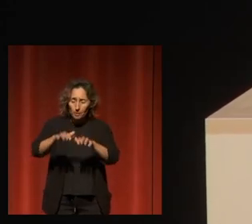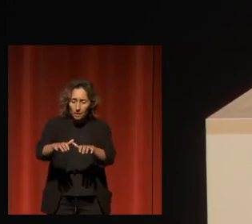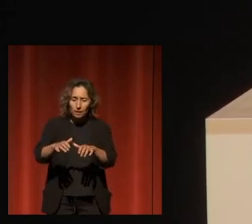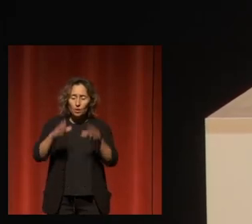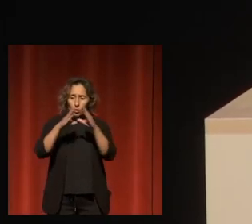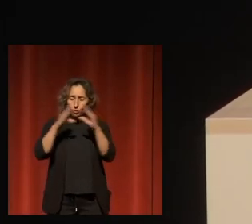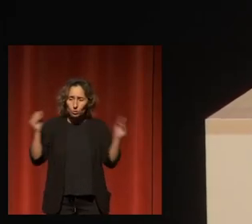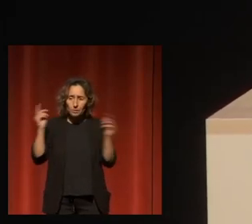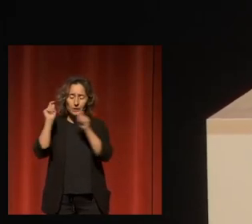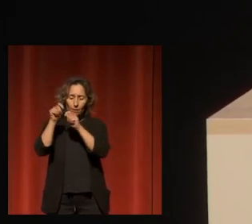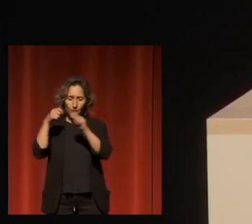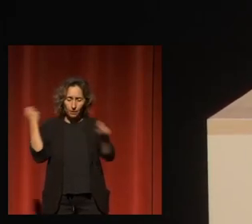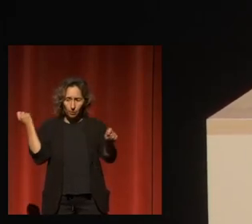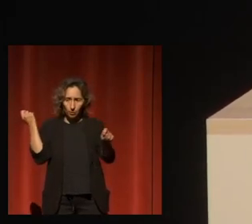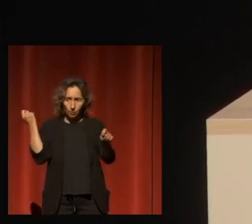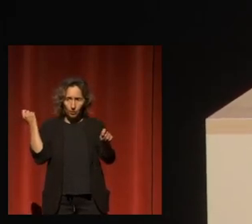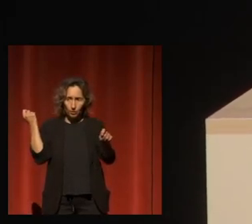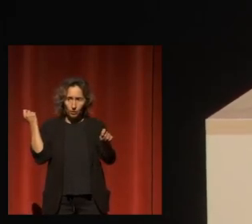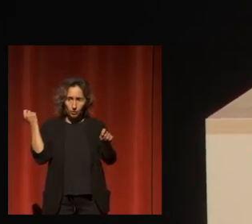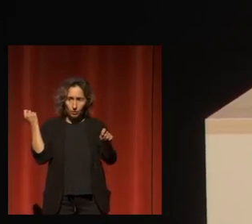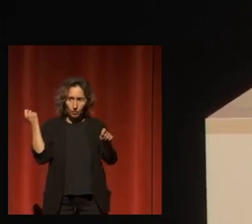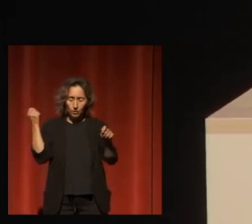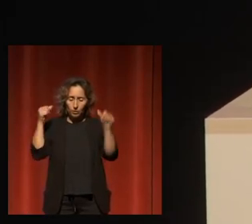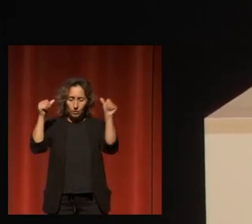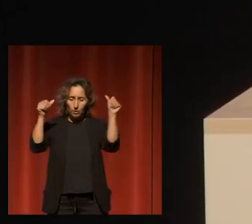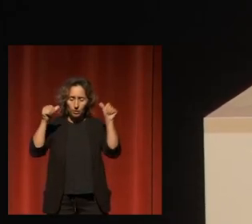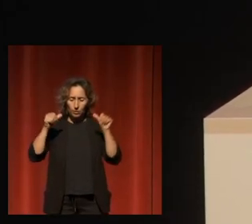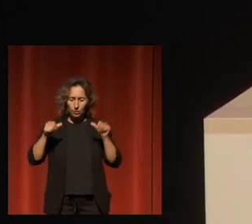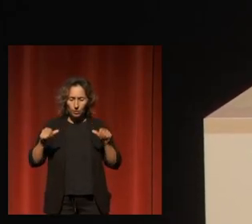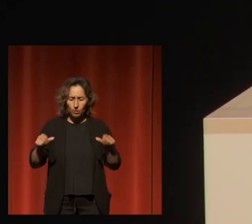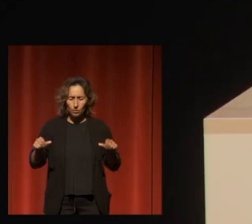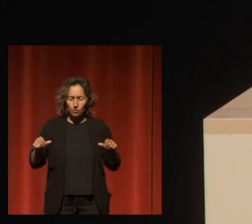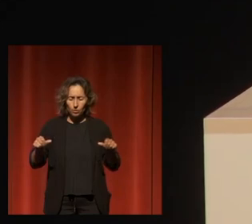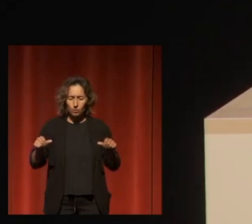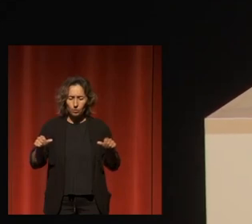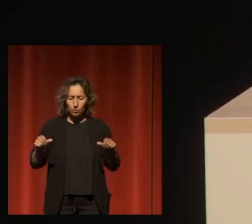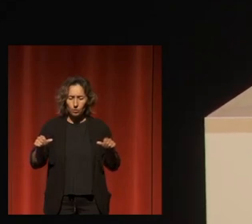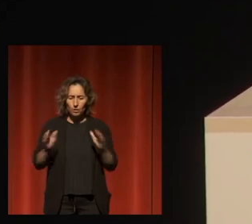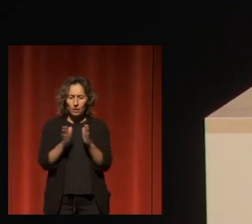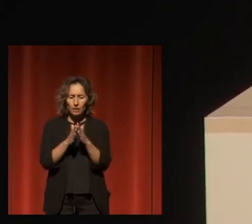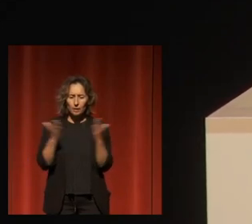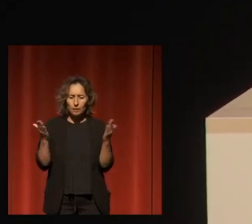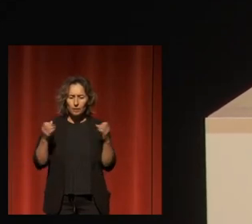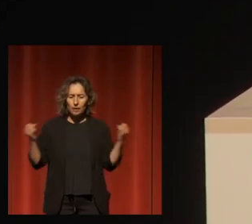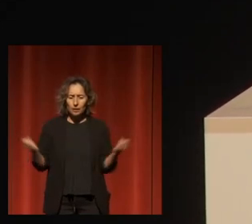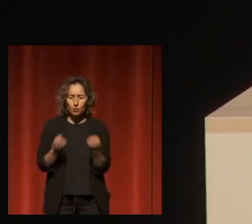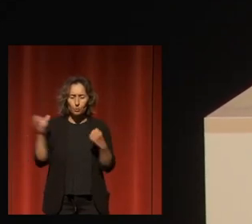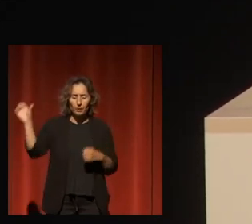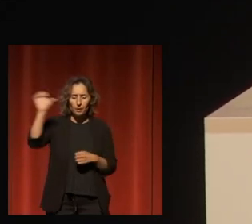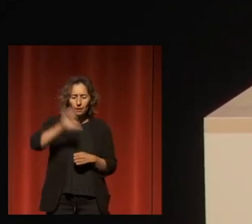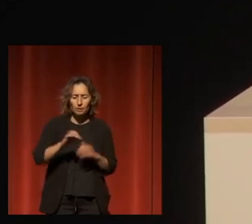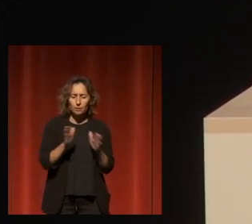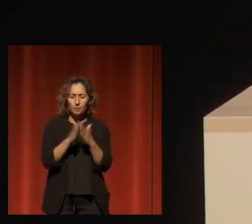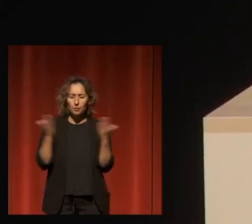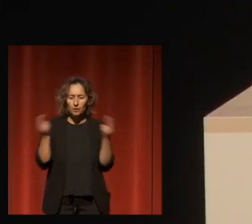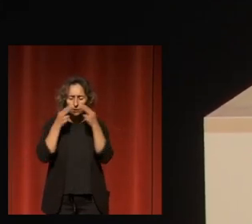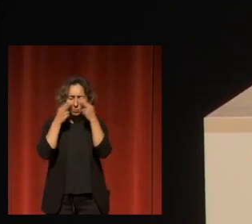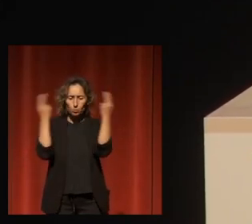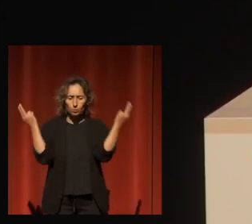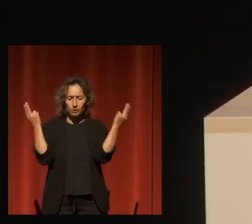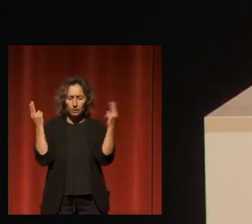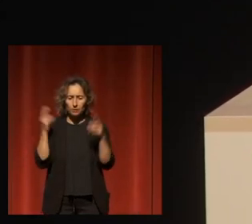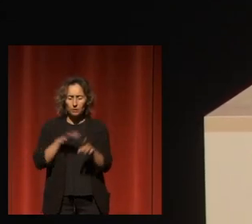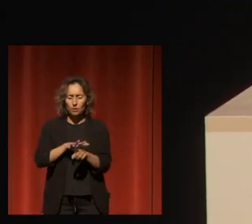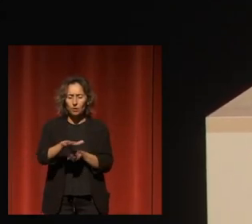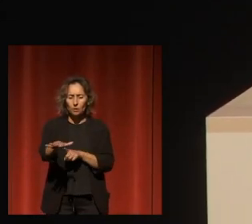Universidad de Zaragoza con el título actuaciones en Europa relacionadas con las bibliotecas públicas y sus implicaciones para España el título de la